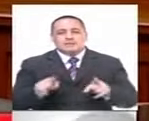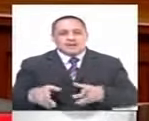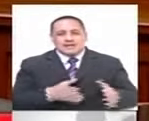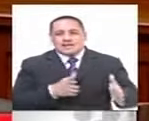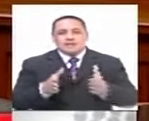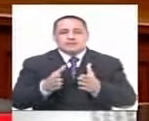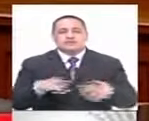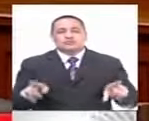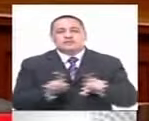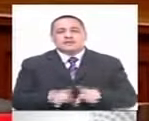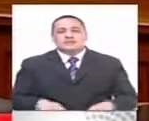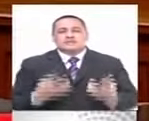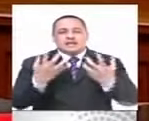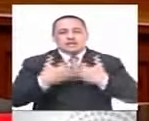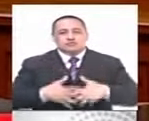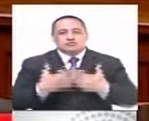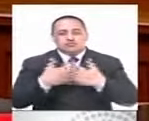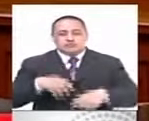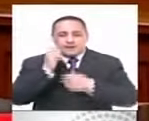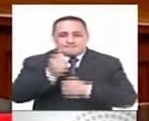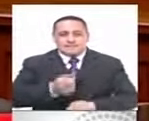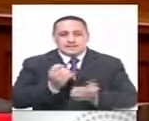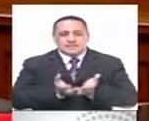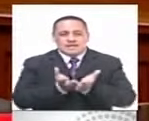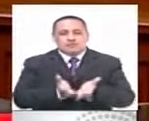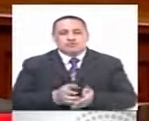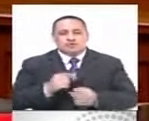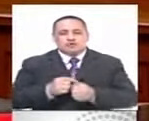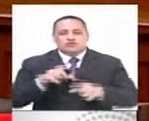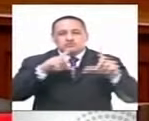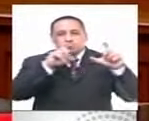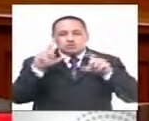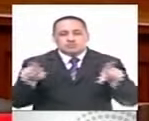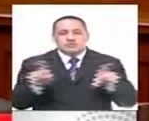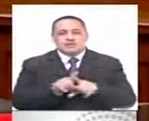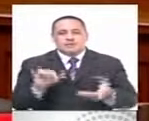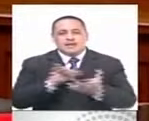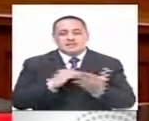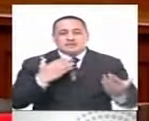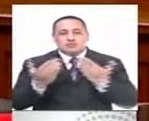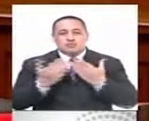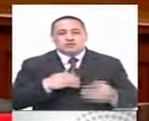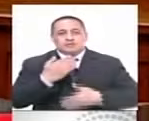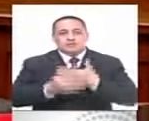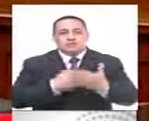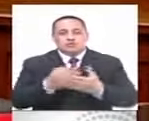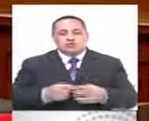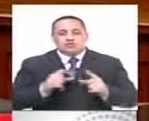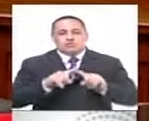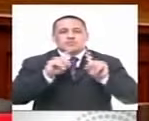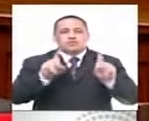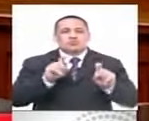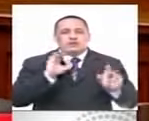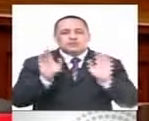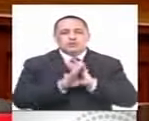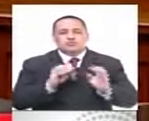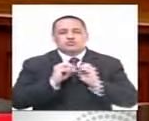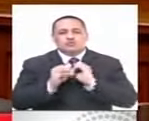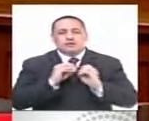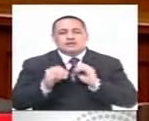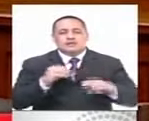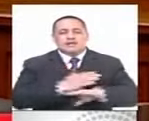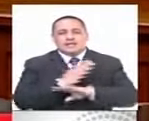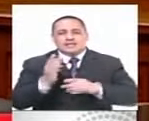tránsito de la industria, pesca, agricultura, turismo, hacia modelos de producción y consumo sostenibles